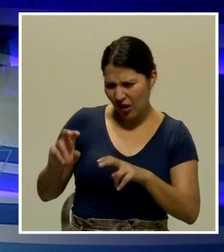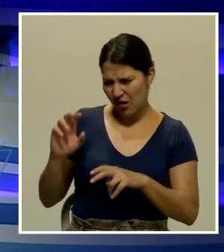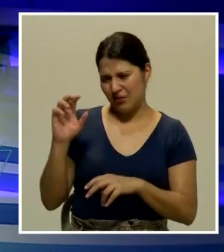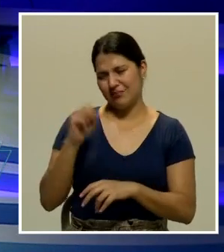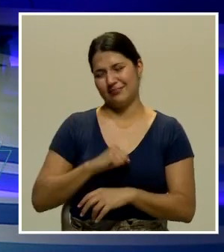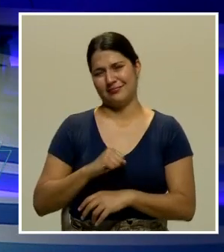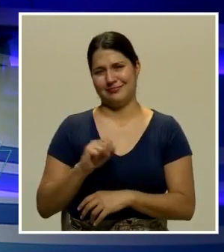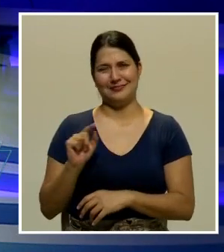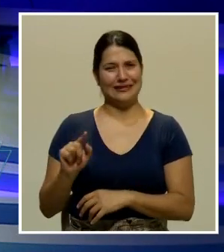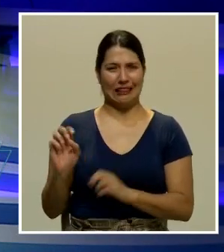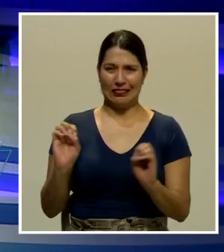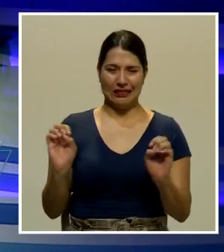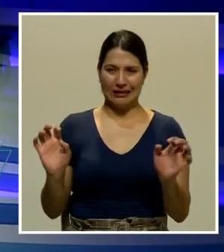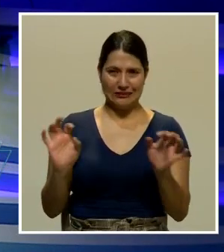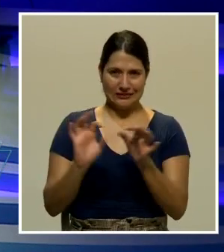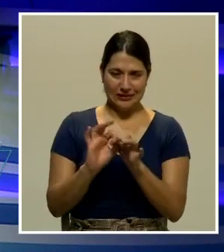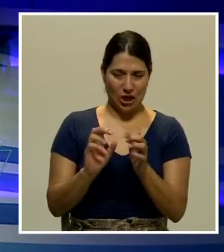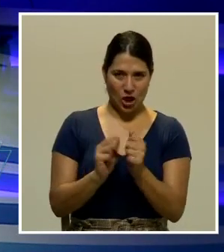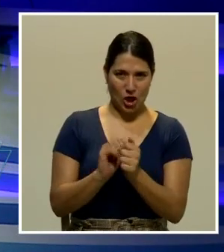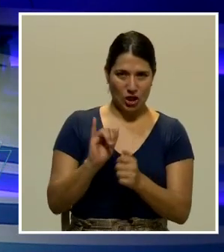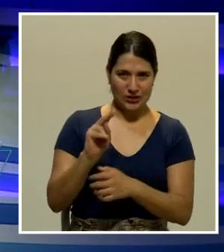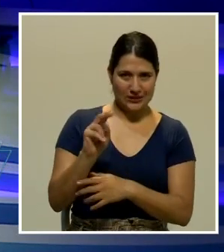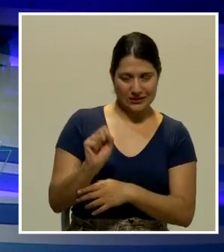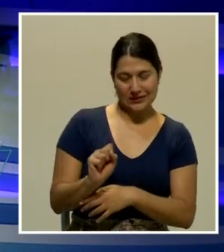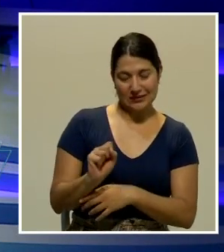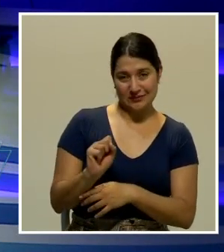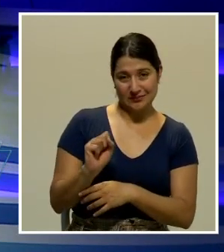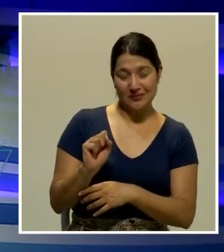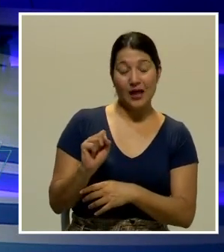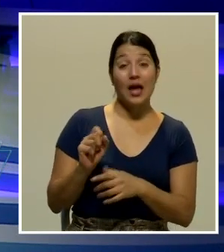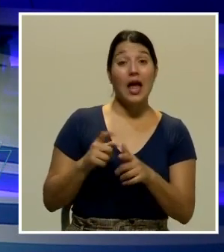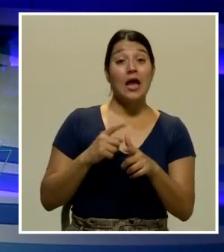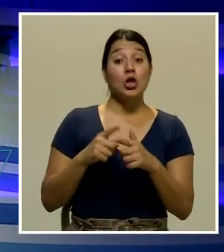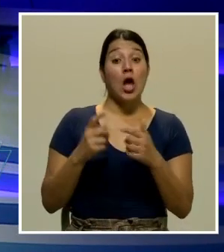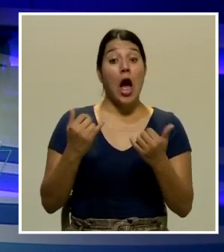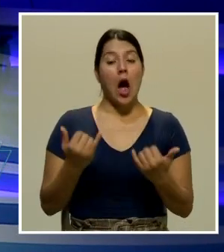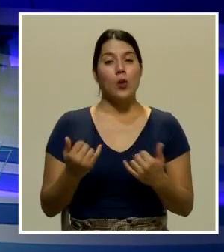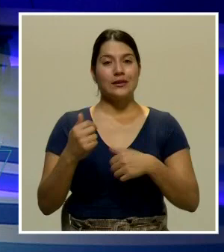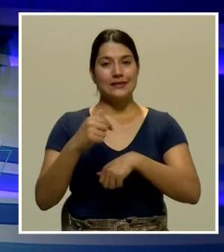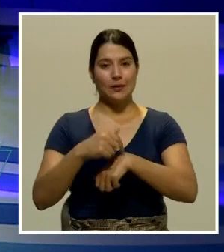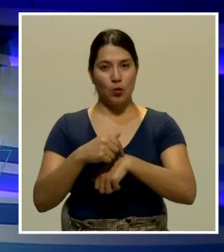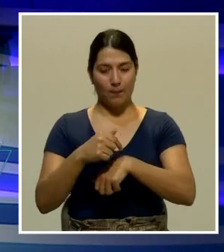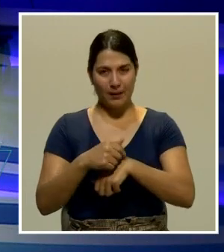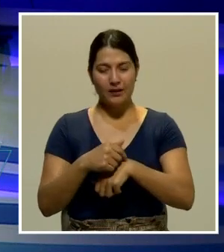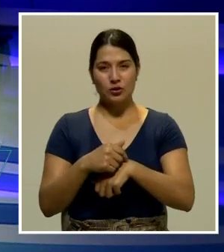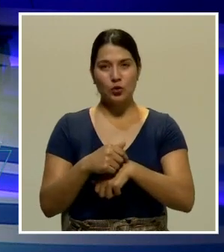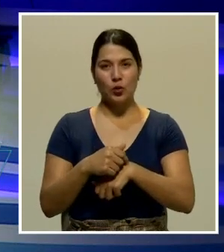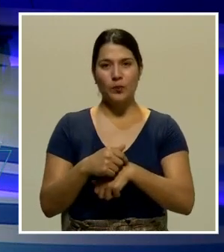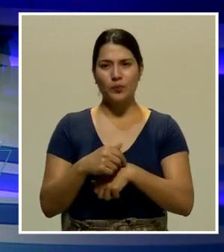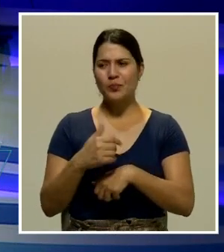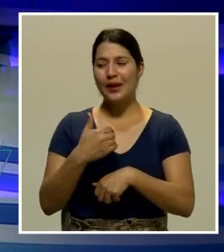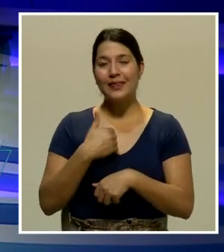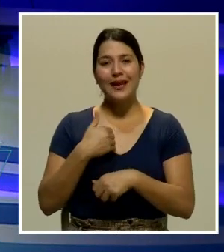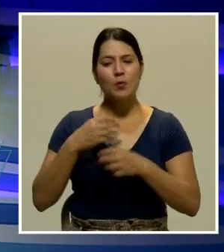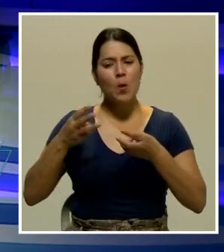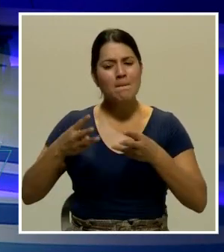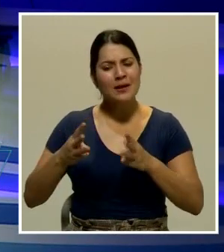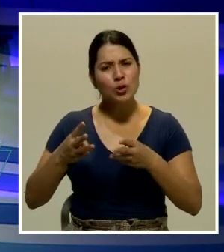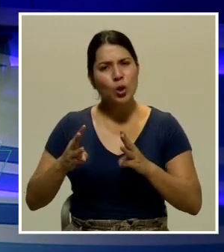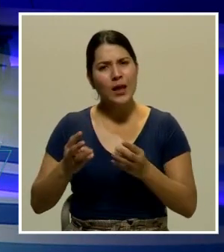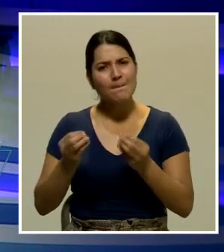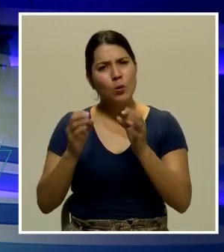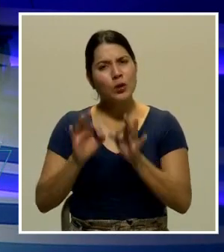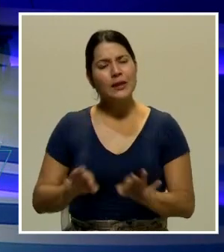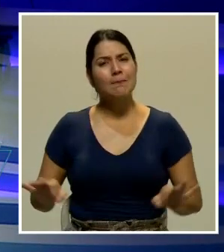nada que ver con la situación que se acusaba. Ahora, en este momento existen instrumentos que son muy valiosos para